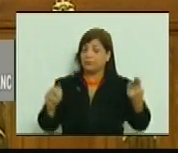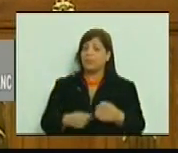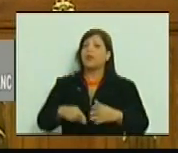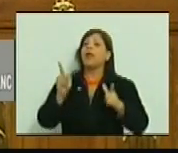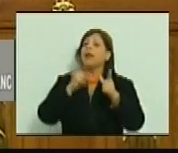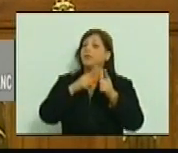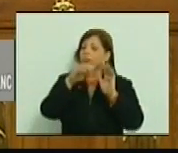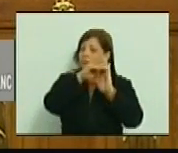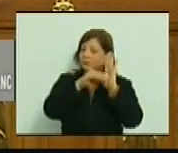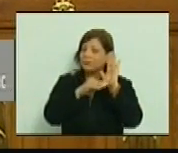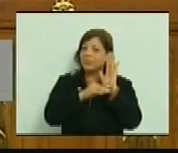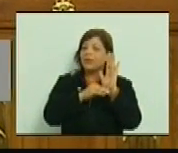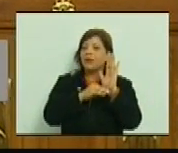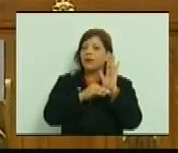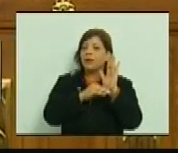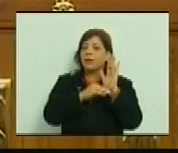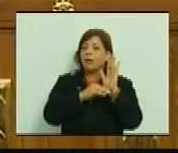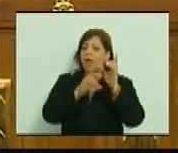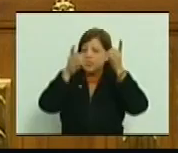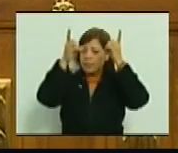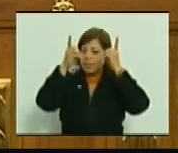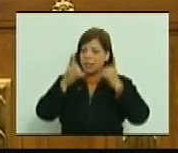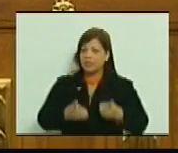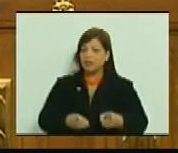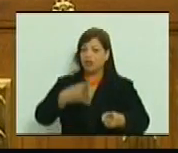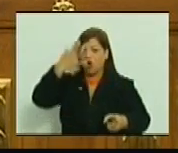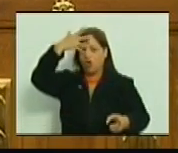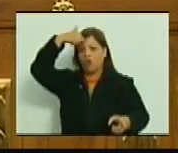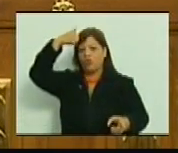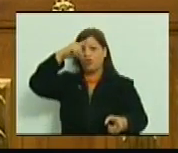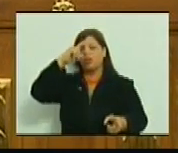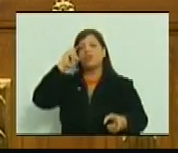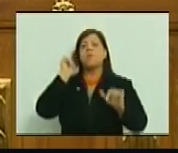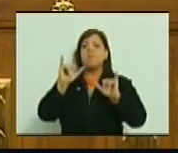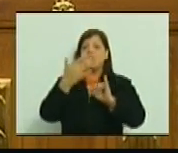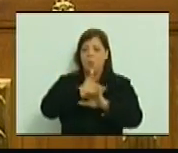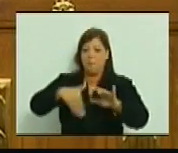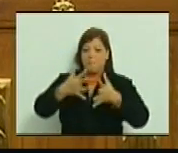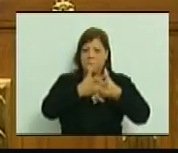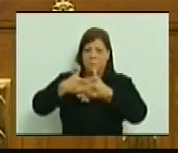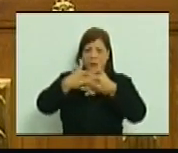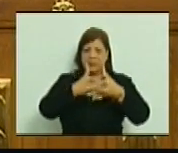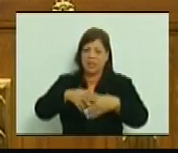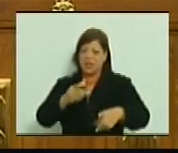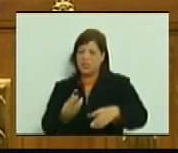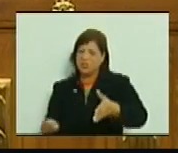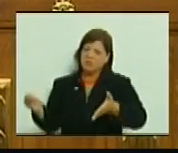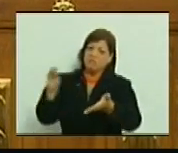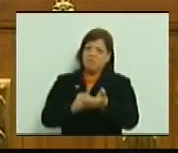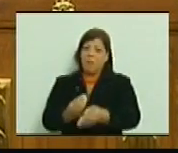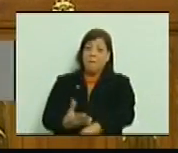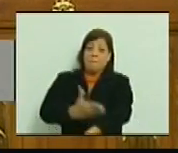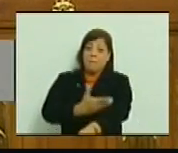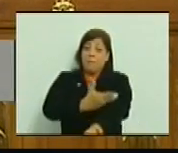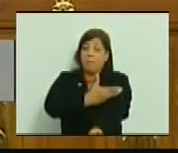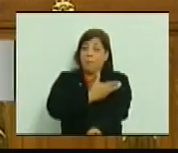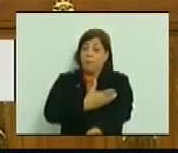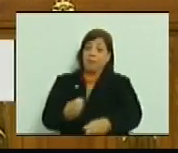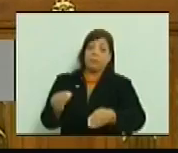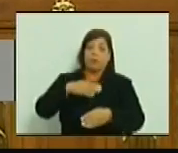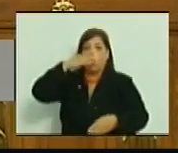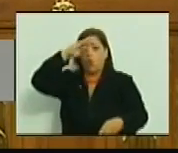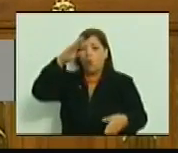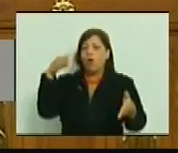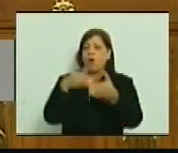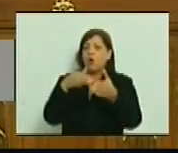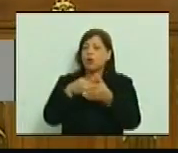Considerando que la decisión del señor Donald Trump de recrudecer el bloqueo contra la República de Cuba en